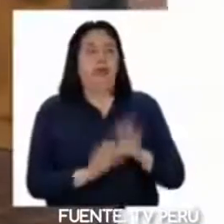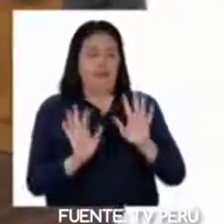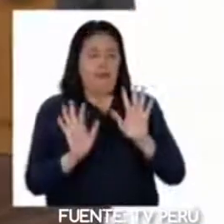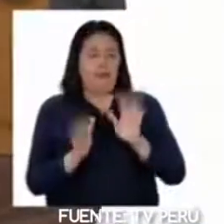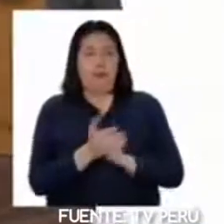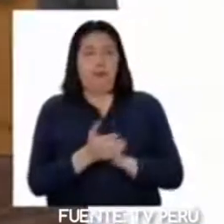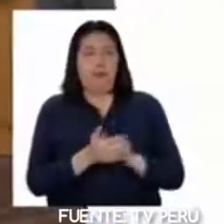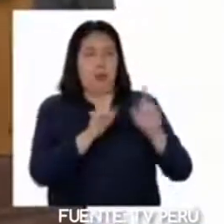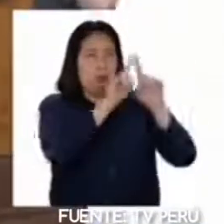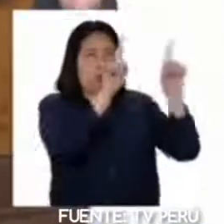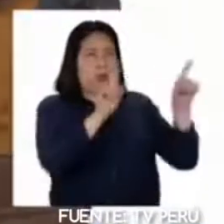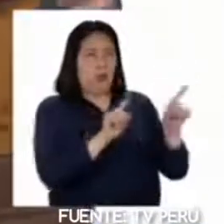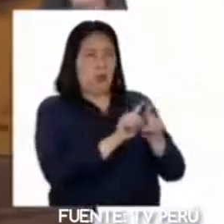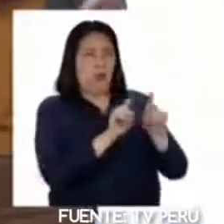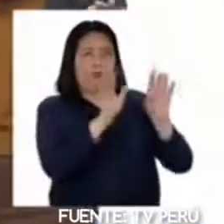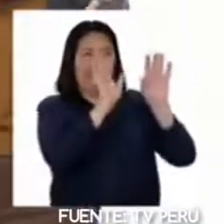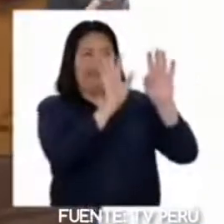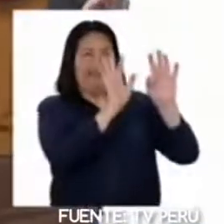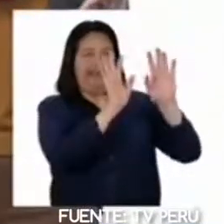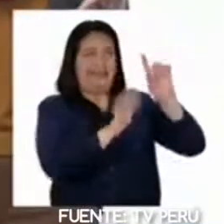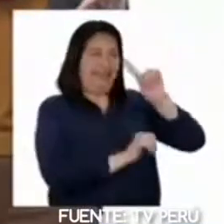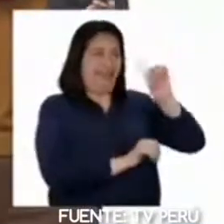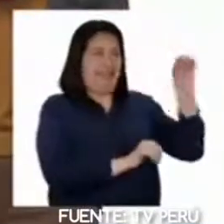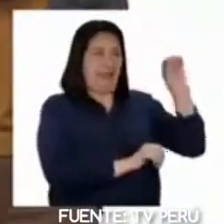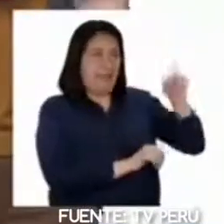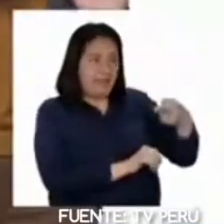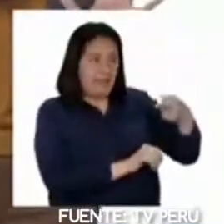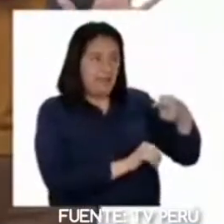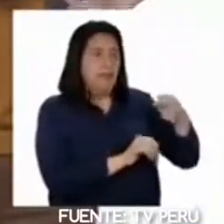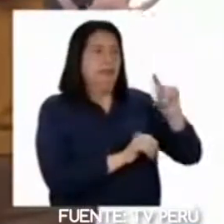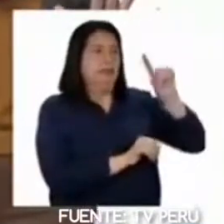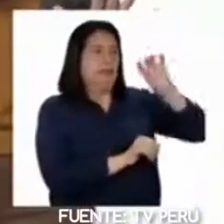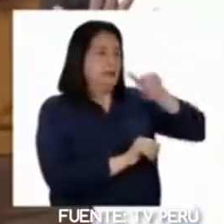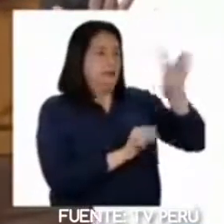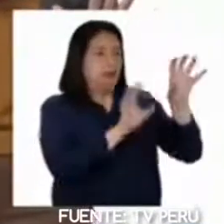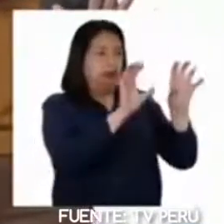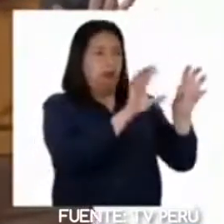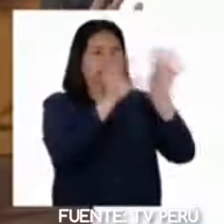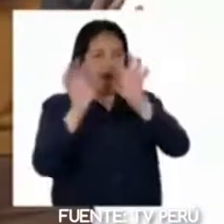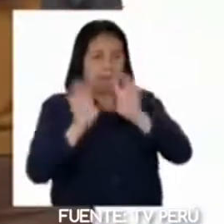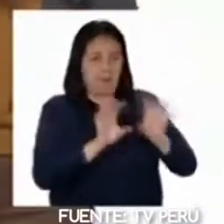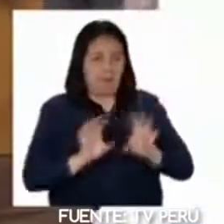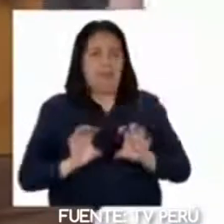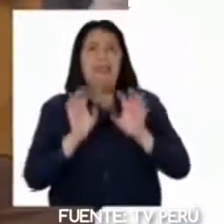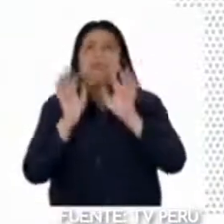A ver, tomamos un grupo de 100.000 manzanas y lo repetimos 10 veces.